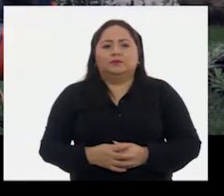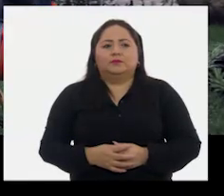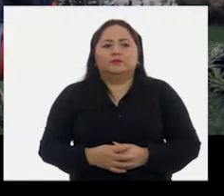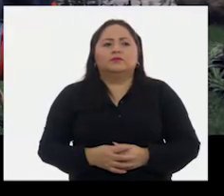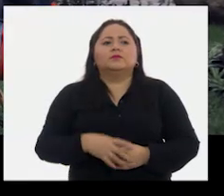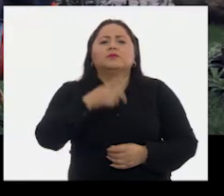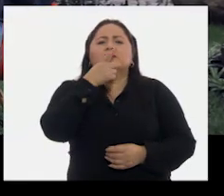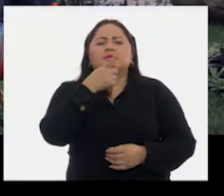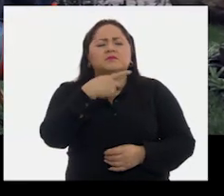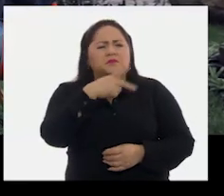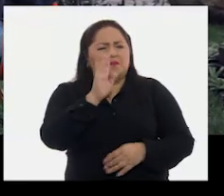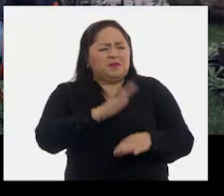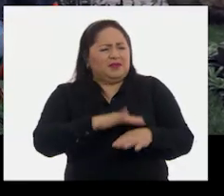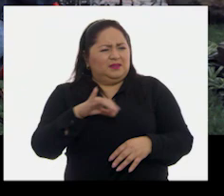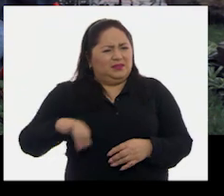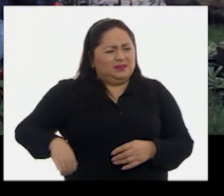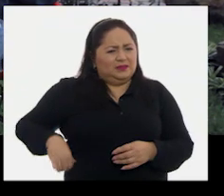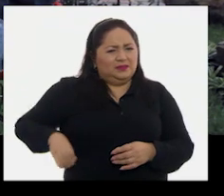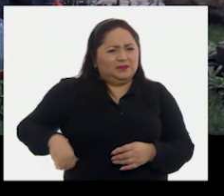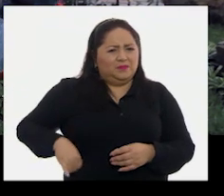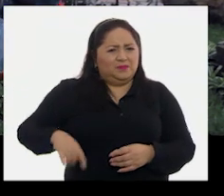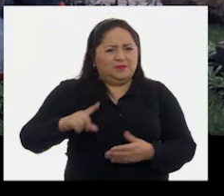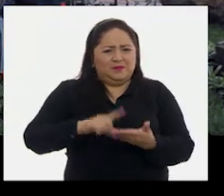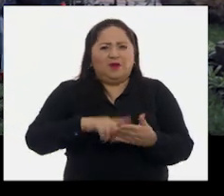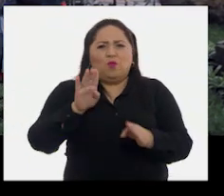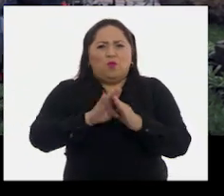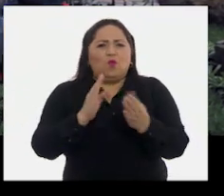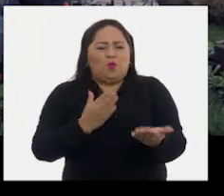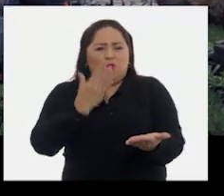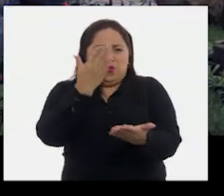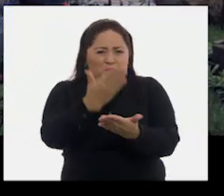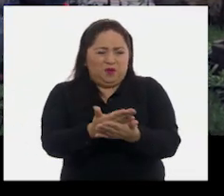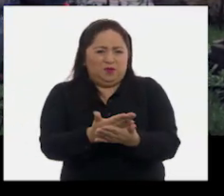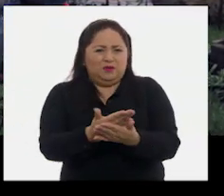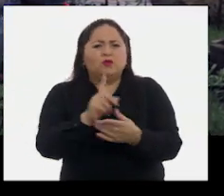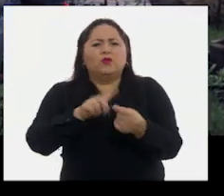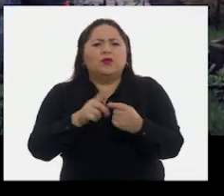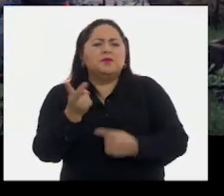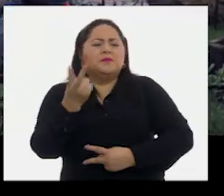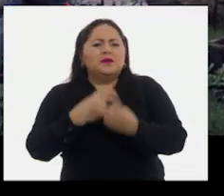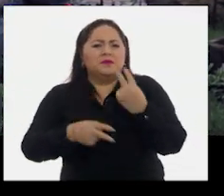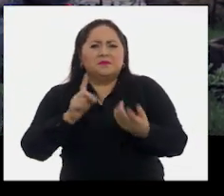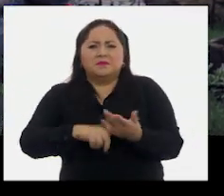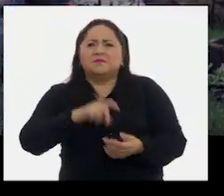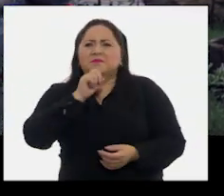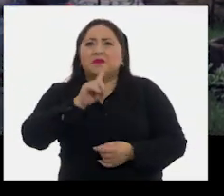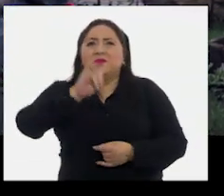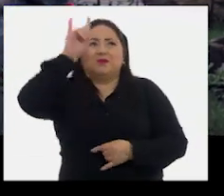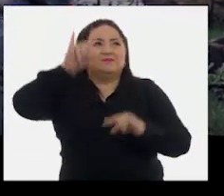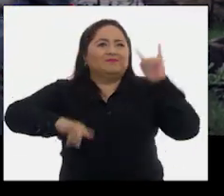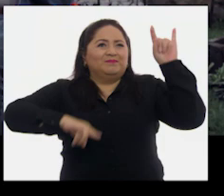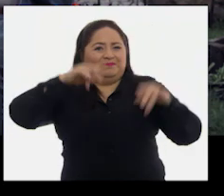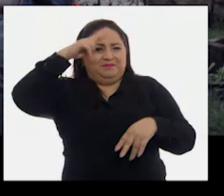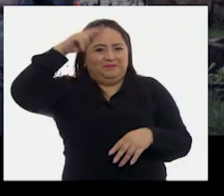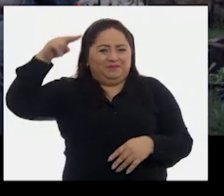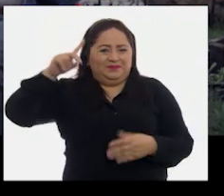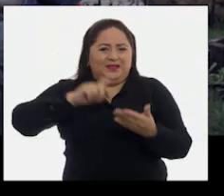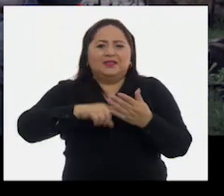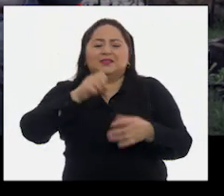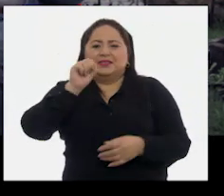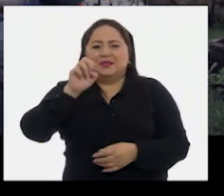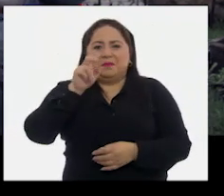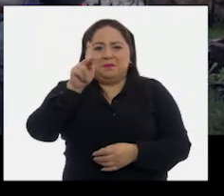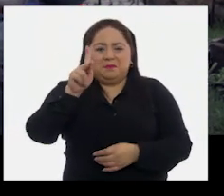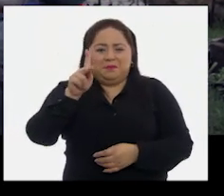Lo que es interesantísimo de la propuesta, ¿verdad?, que surge del propio muralismo en la Secretaría de